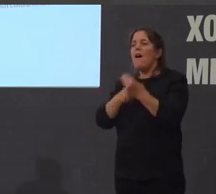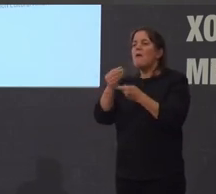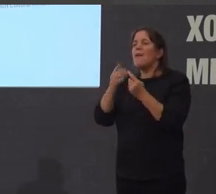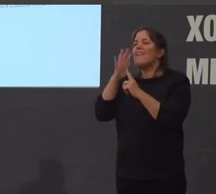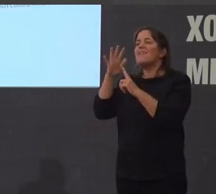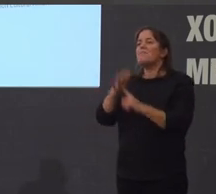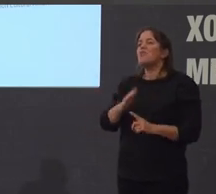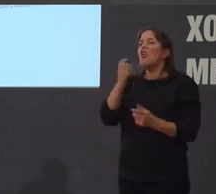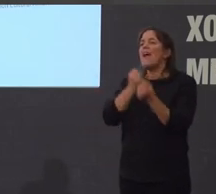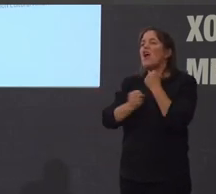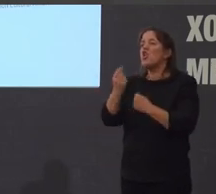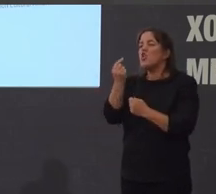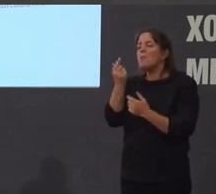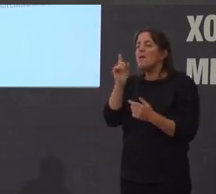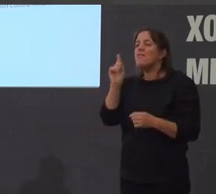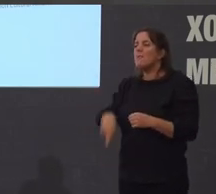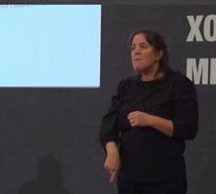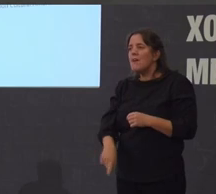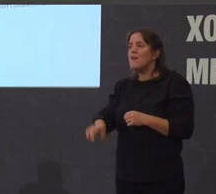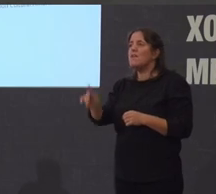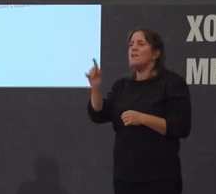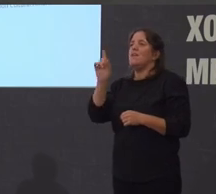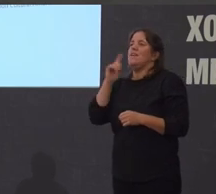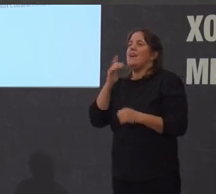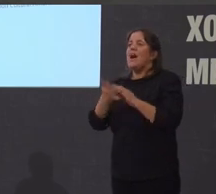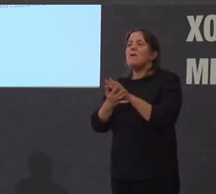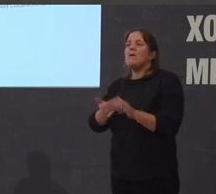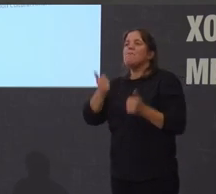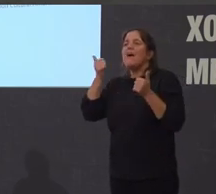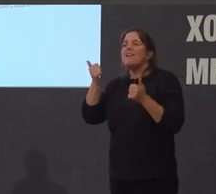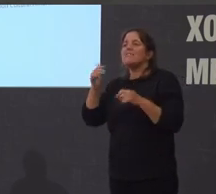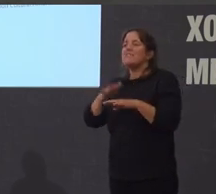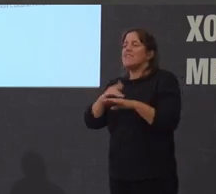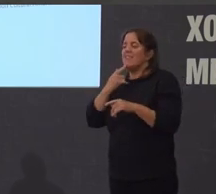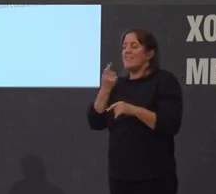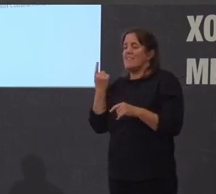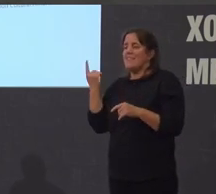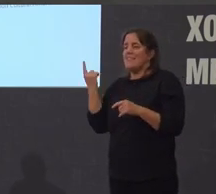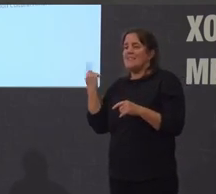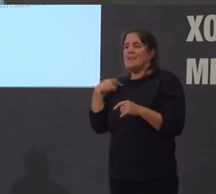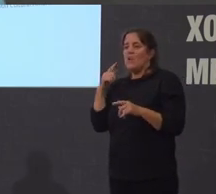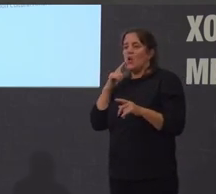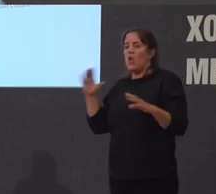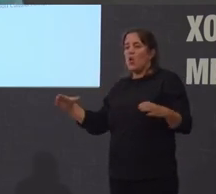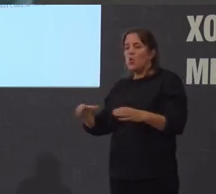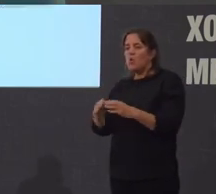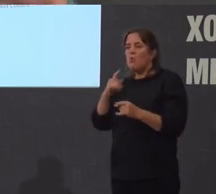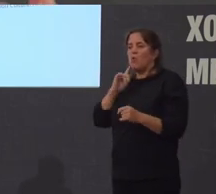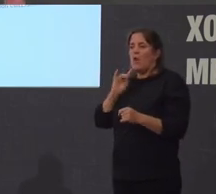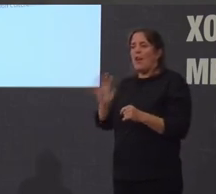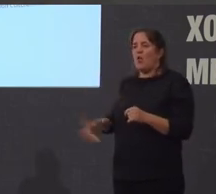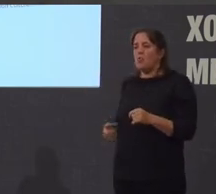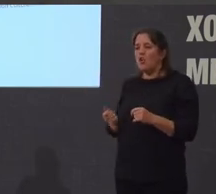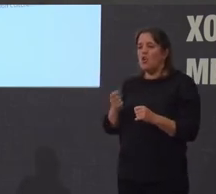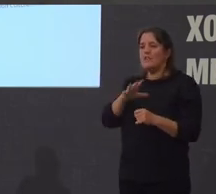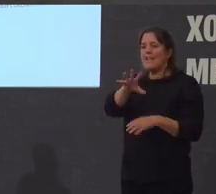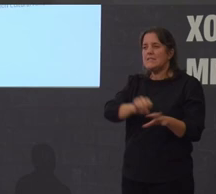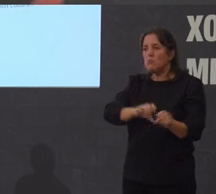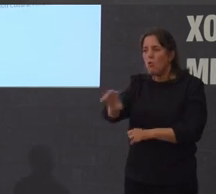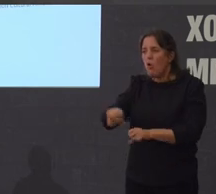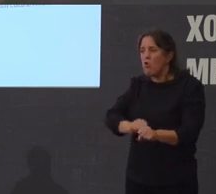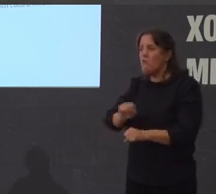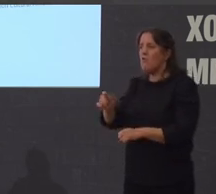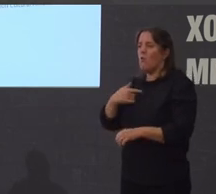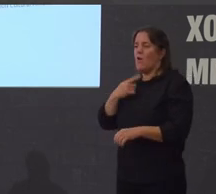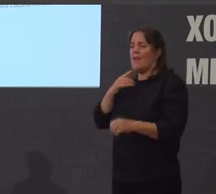y para falar también y sobre todo de esas tramas criminales de corrupción expolio que mejor